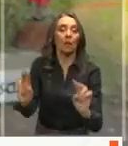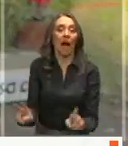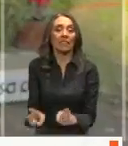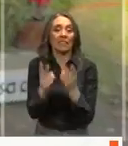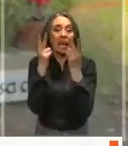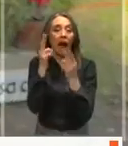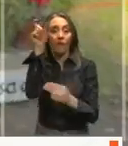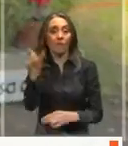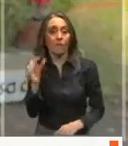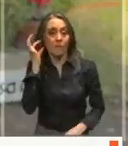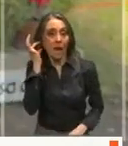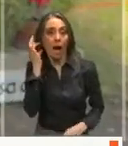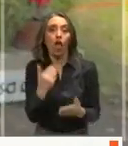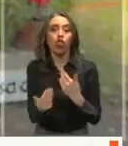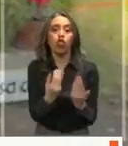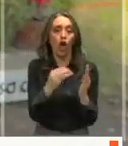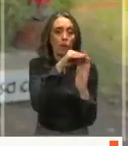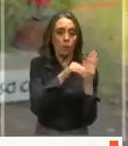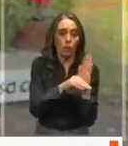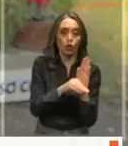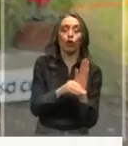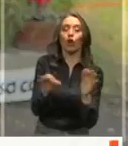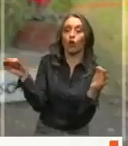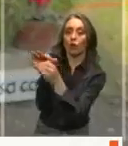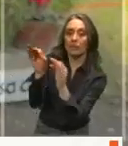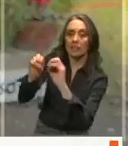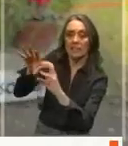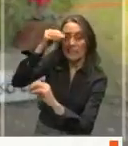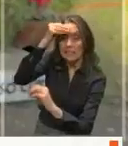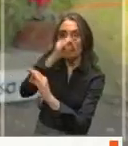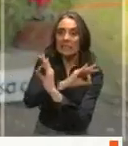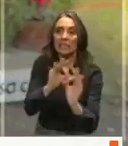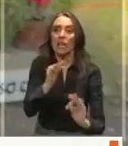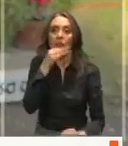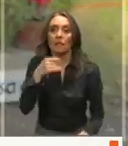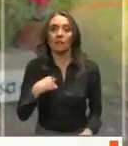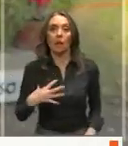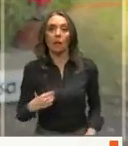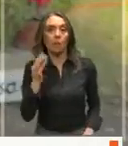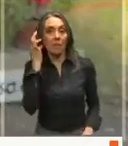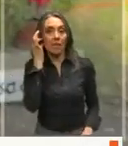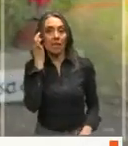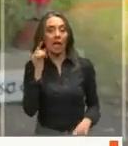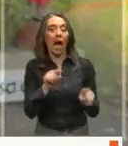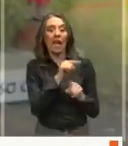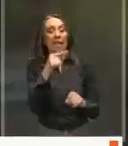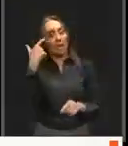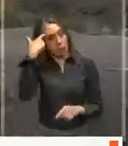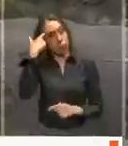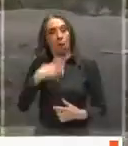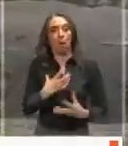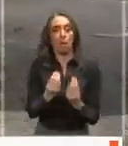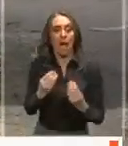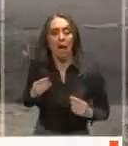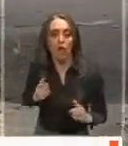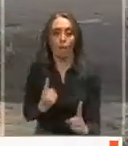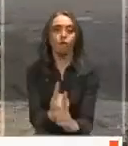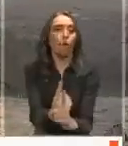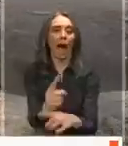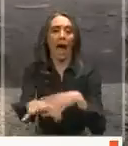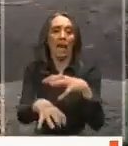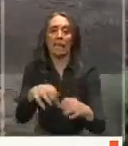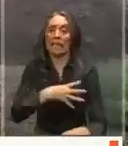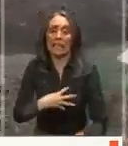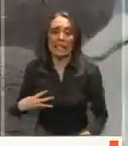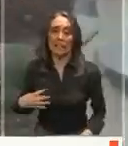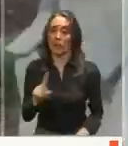Los protocolos, ¿dónde estaban? La inducción. Entonces ellos dicen, mi hija hizo una acción temeraria. No es así. La familia de Catalina